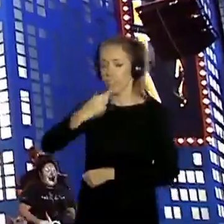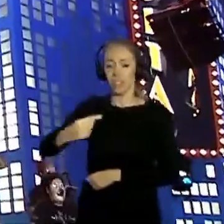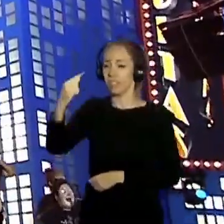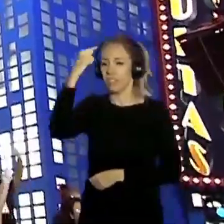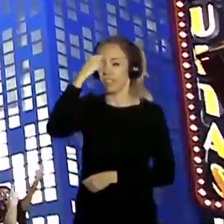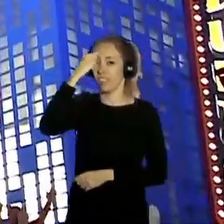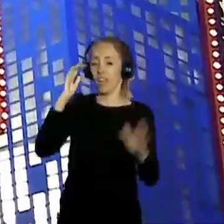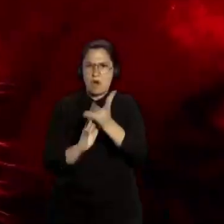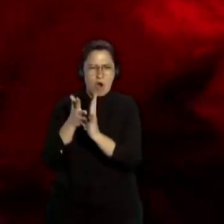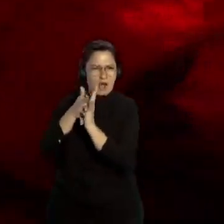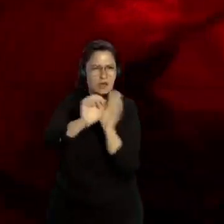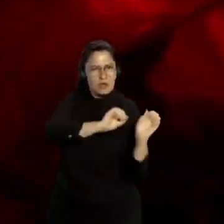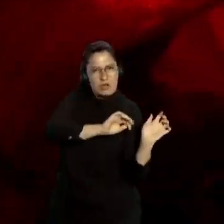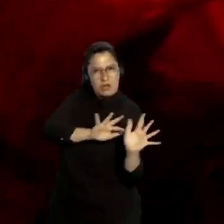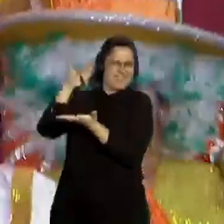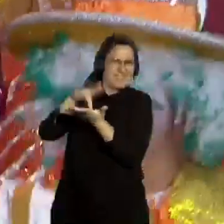sí